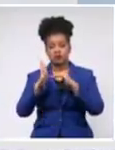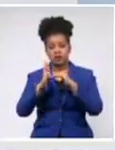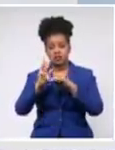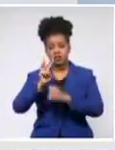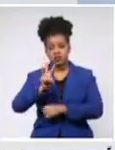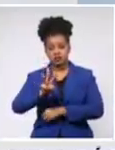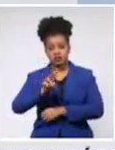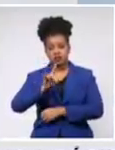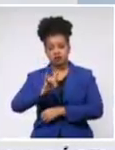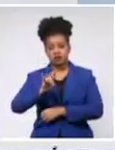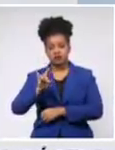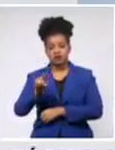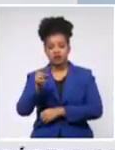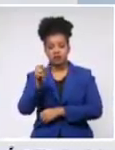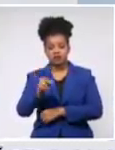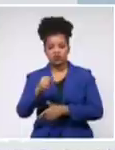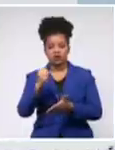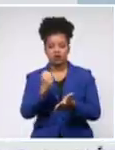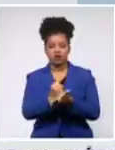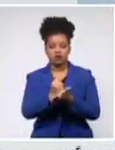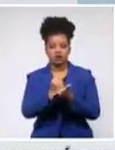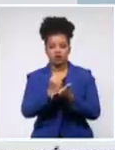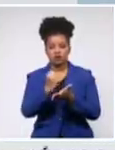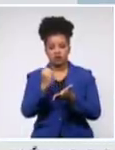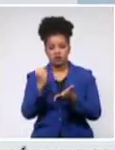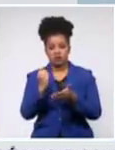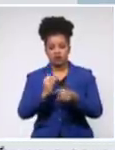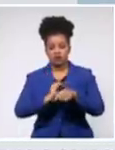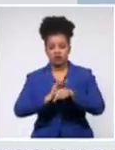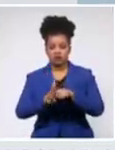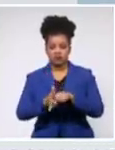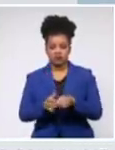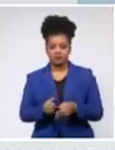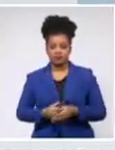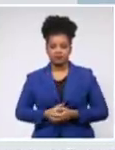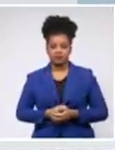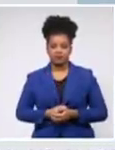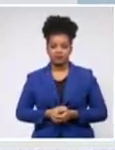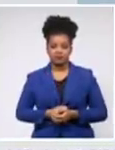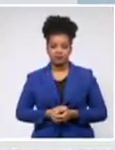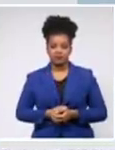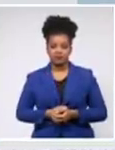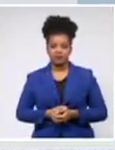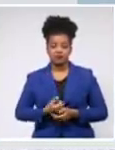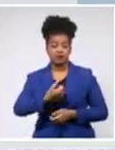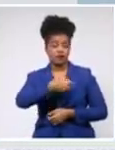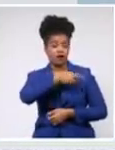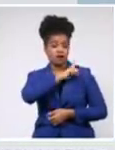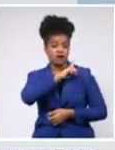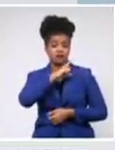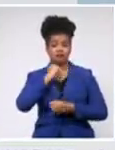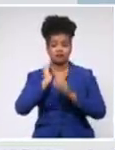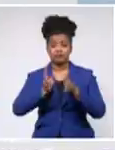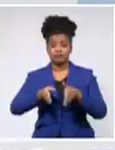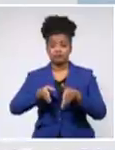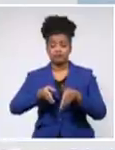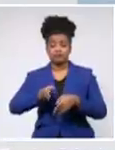16.285.399 personas confirmadas con la enfermedad. Ayer falleció un número elevado de